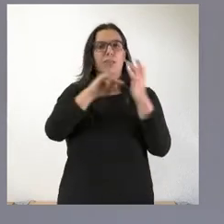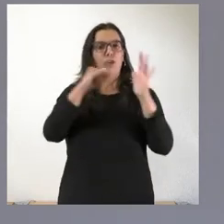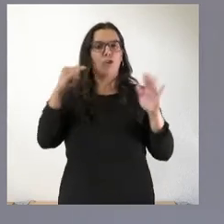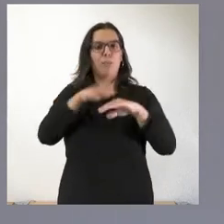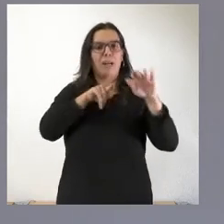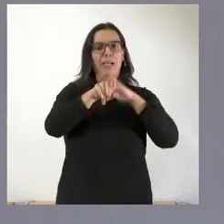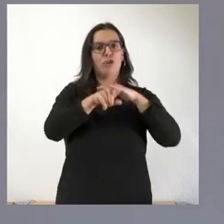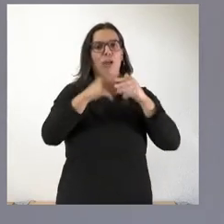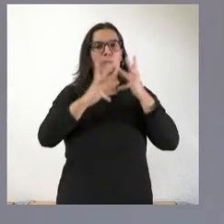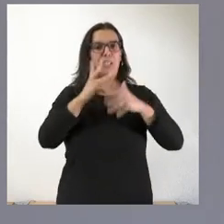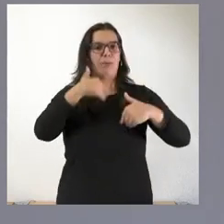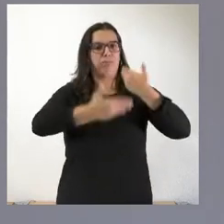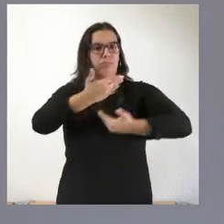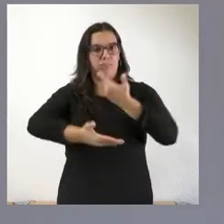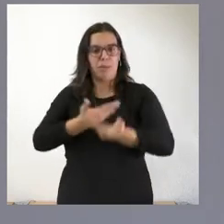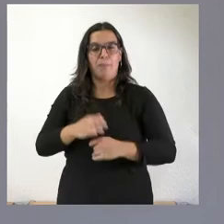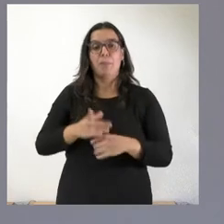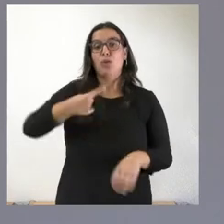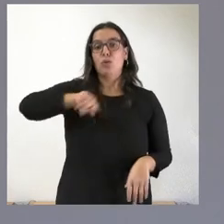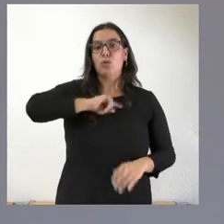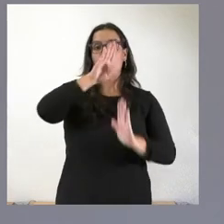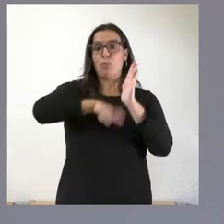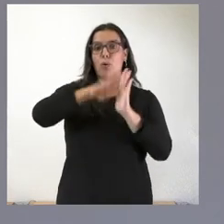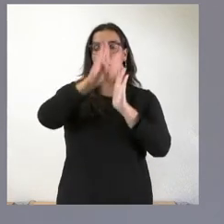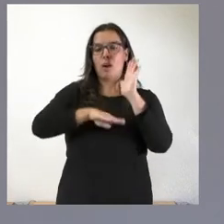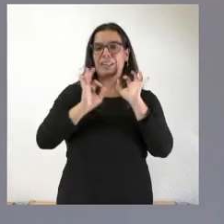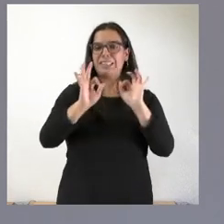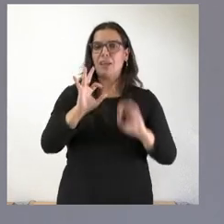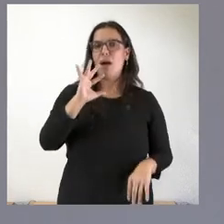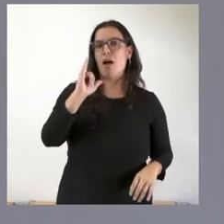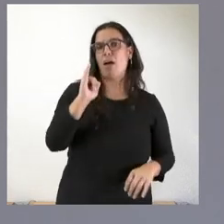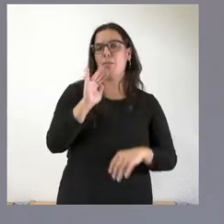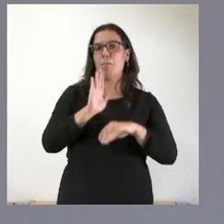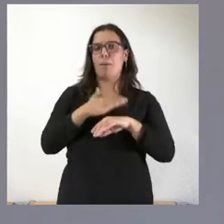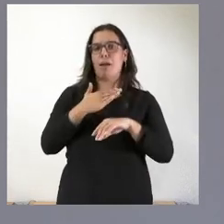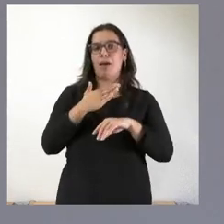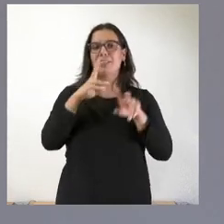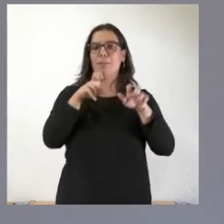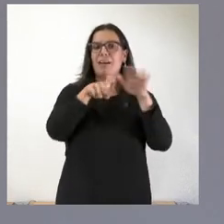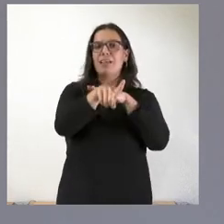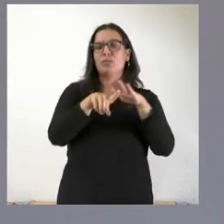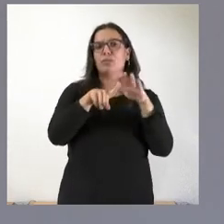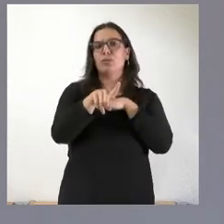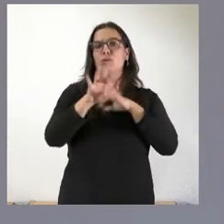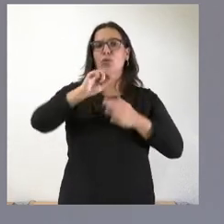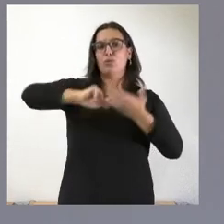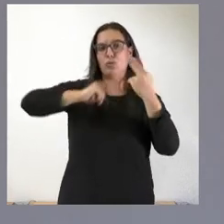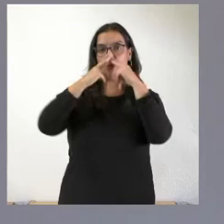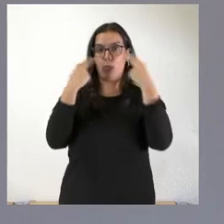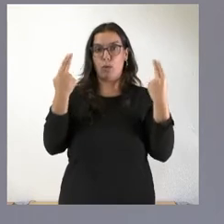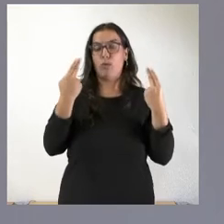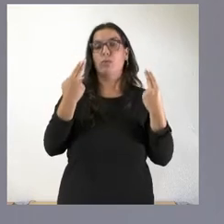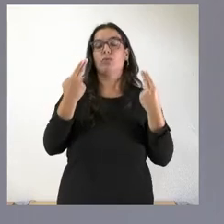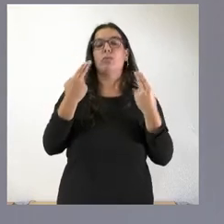tramitación administrativa. Saben ustedes que tenemos un programa específico en materia de tramitación de contratos públicos, el programa